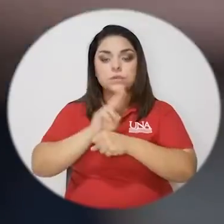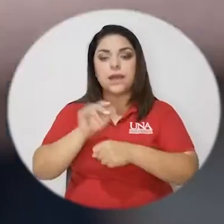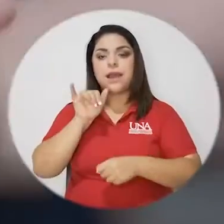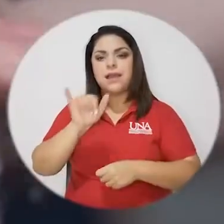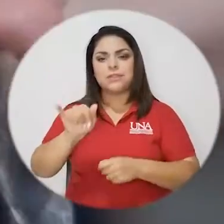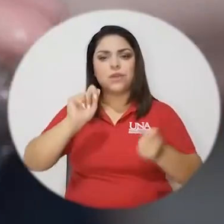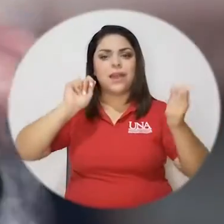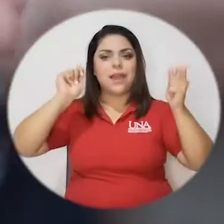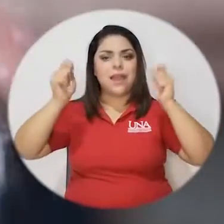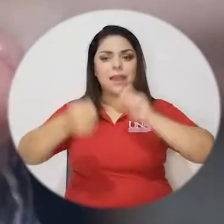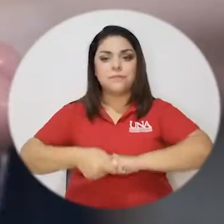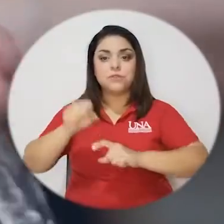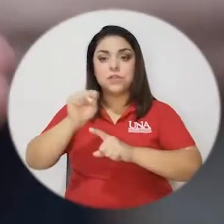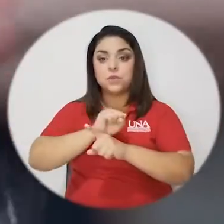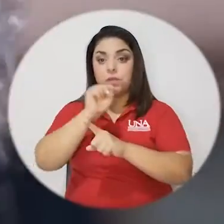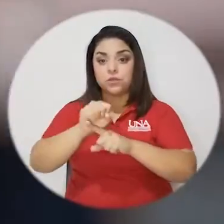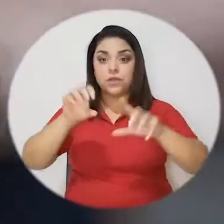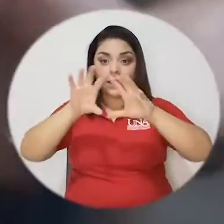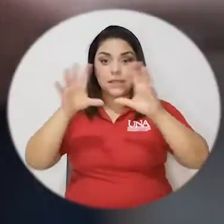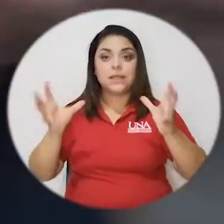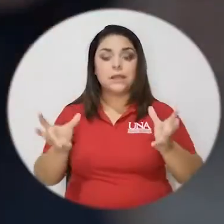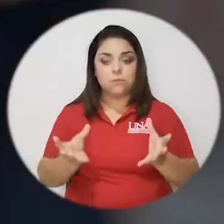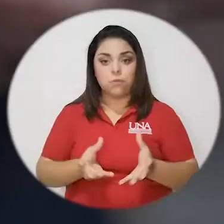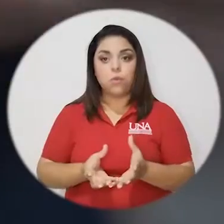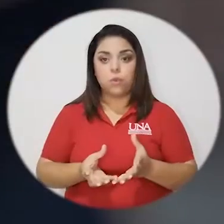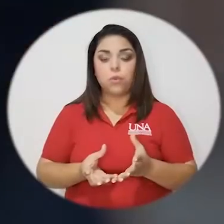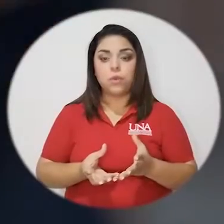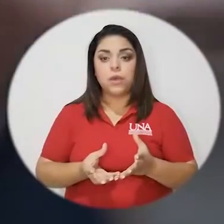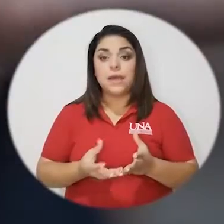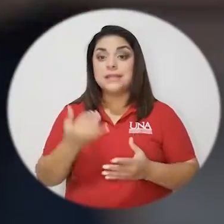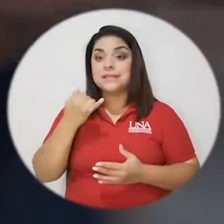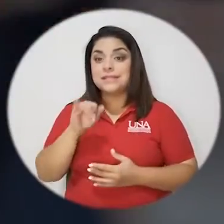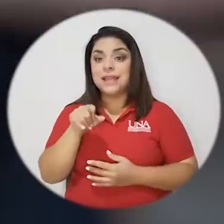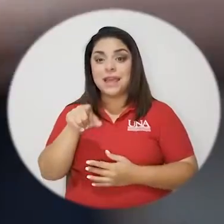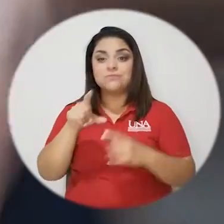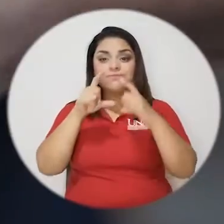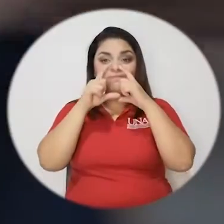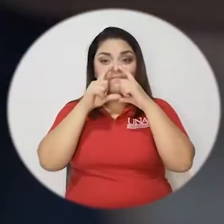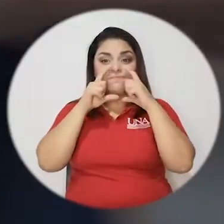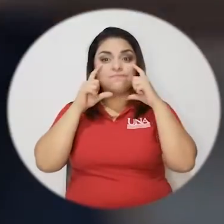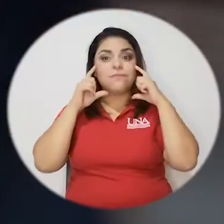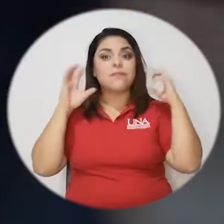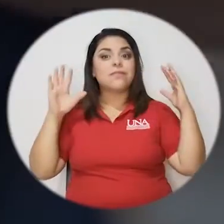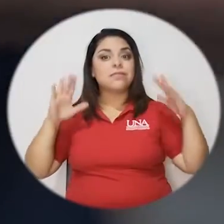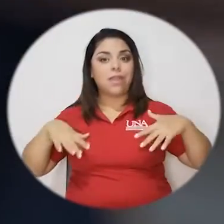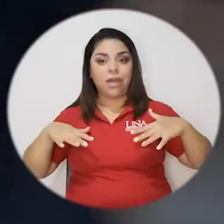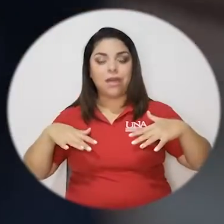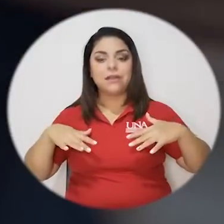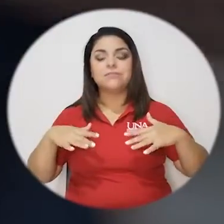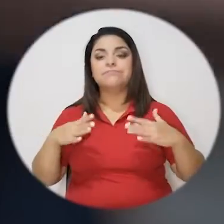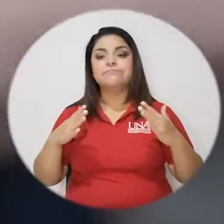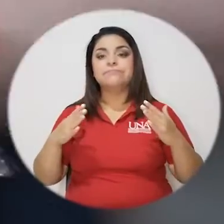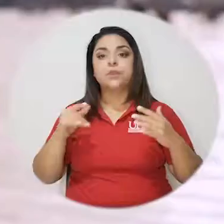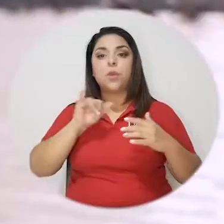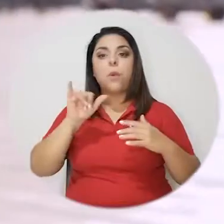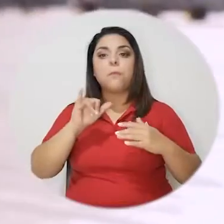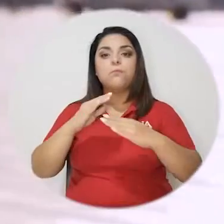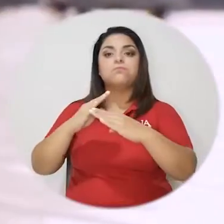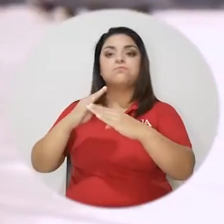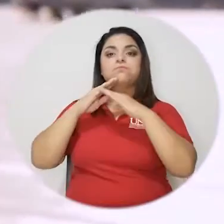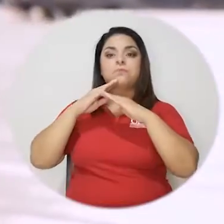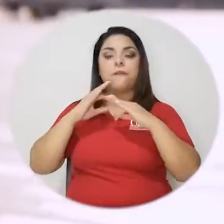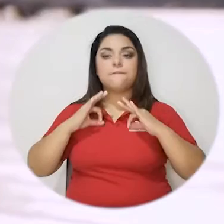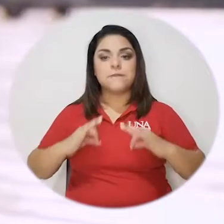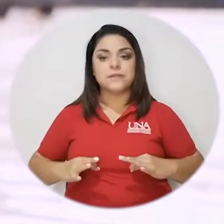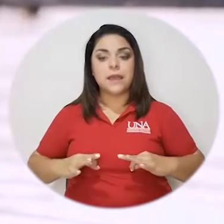mundo, si no hubiese sido probablemente por esta barrera física que le estamos poniendo al virus para